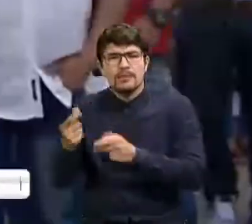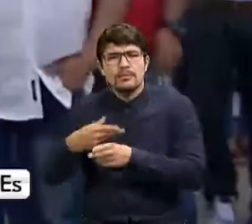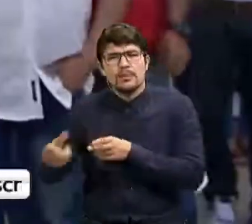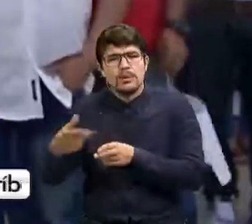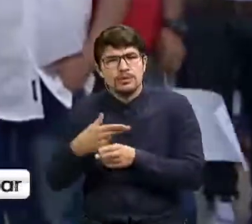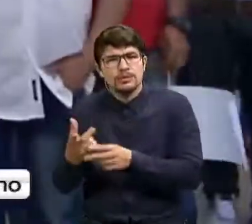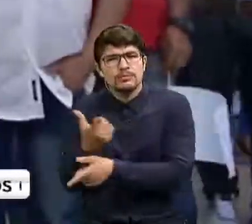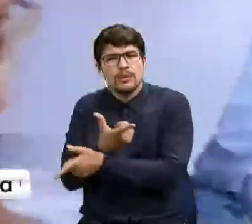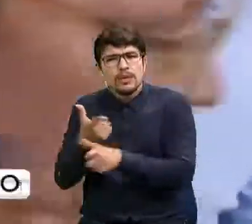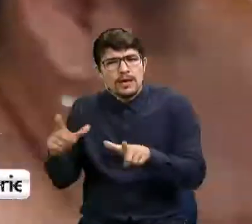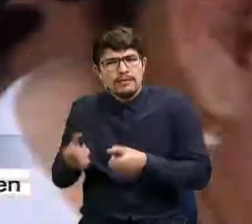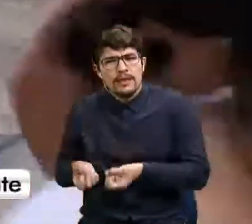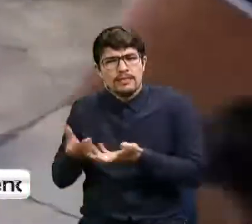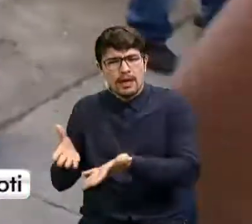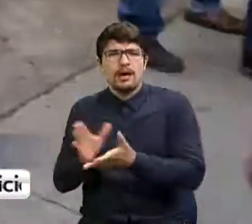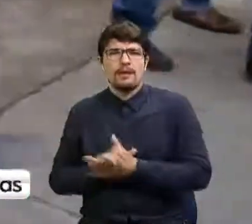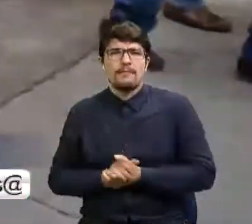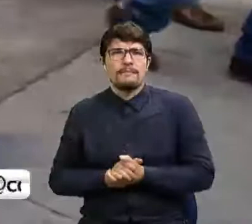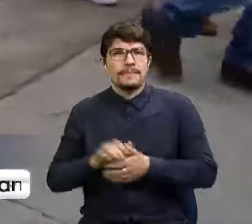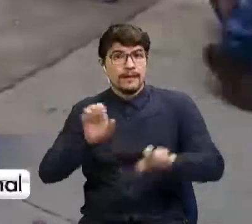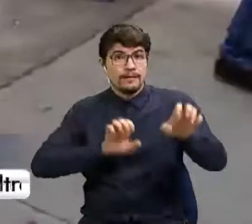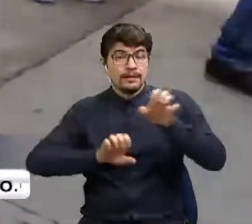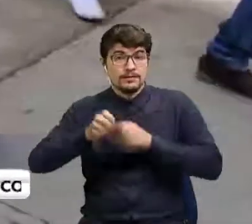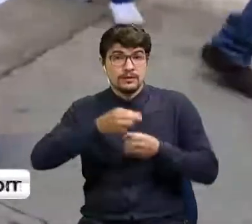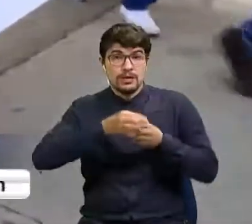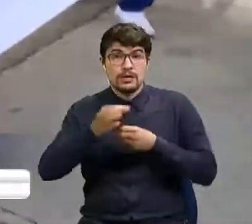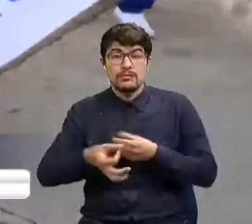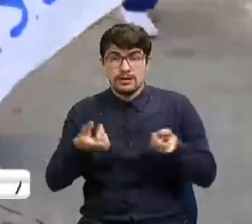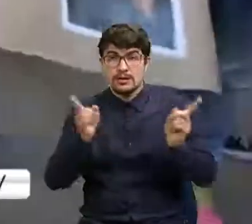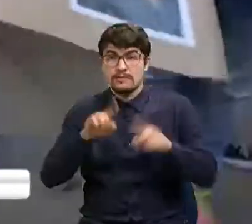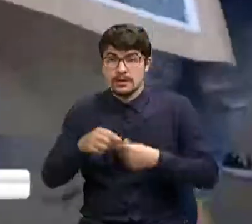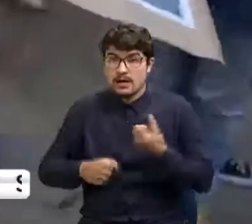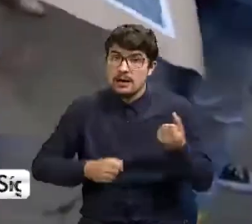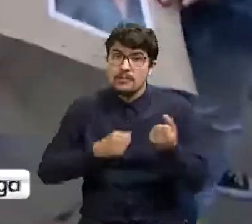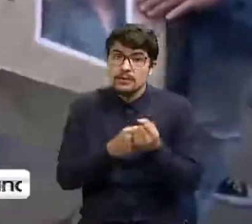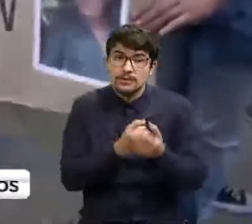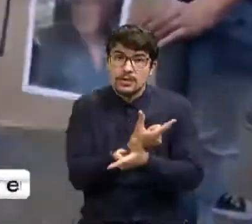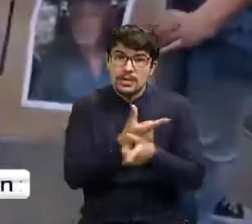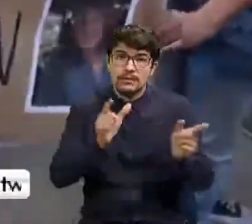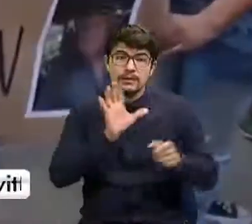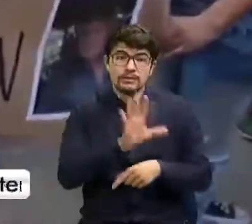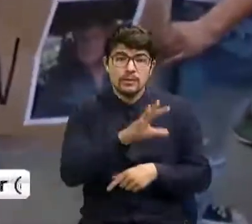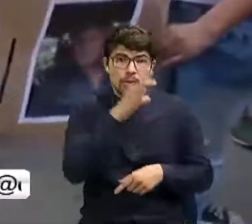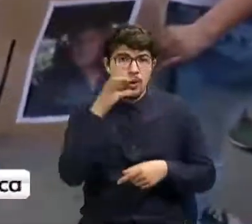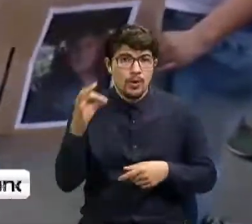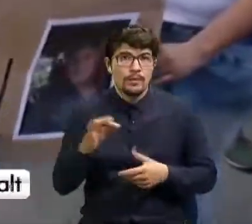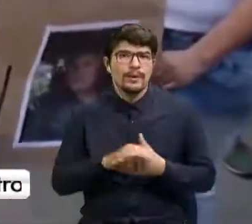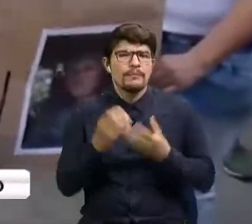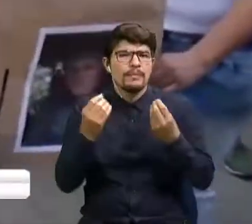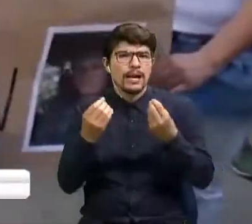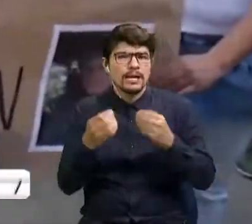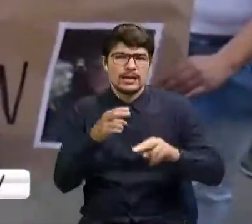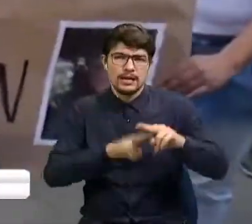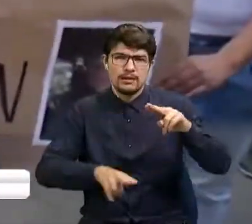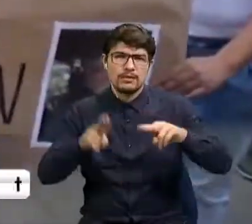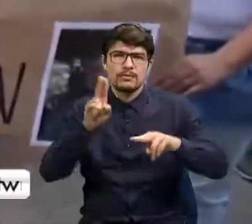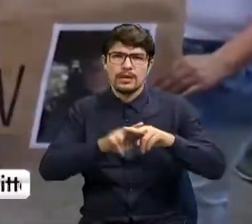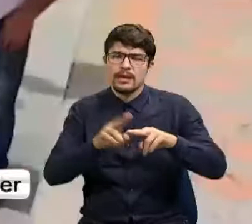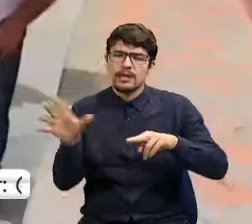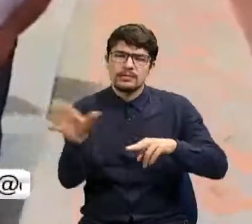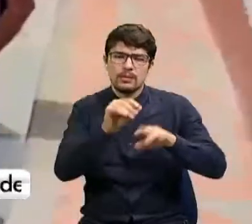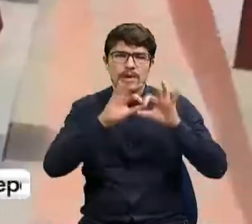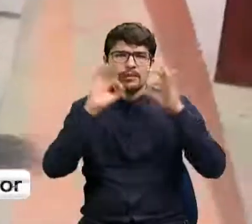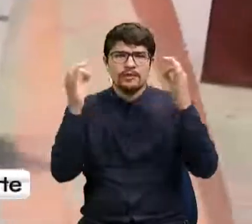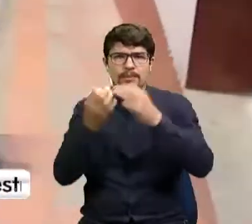sea pronto su libertad. La Defensoría del Pueblo se ha ofrecido para facilitar la liberación de los secuestrados de la región para que la normalidad regrese a las familias